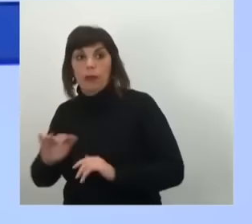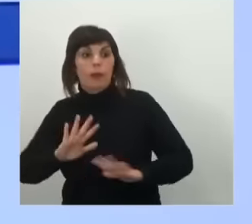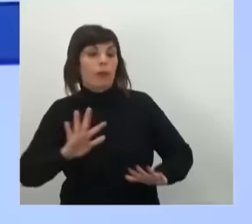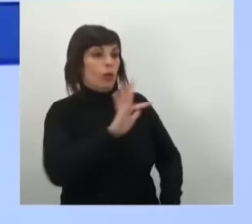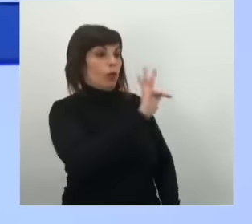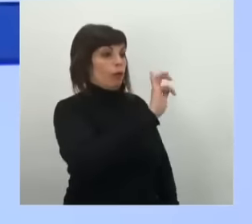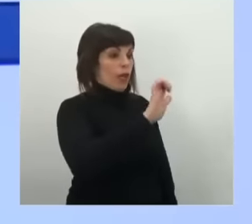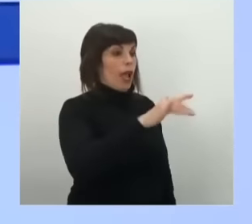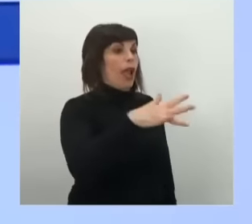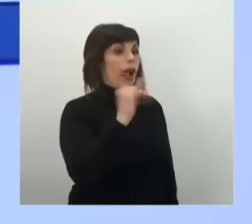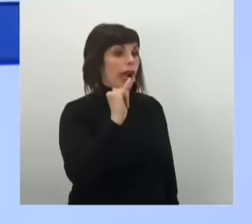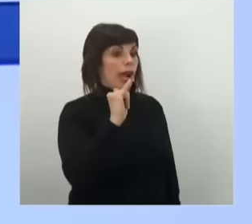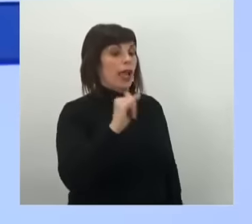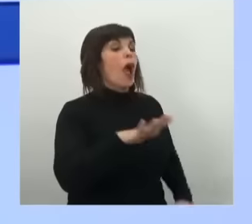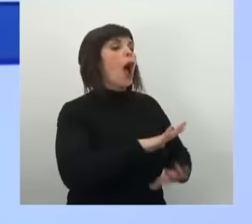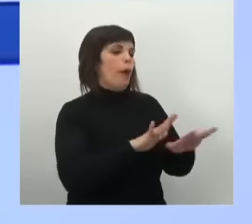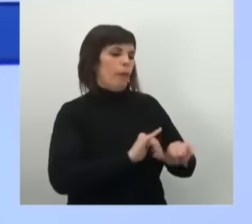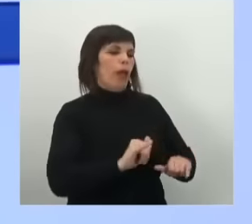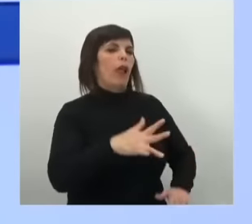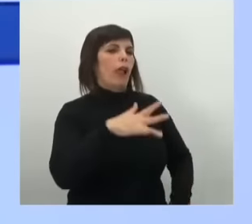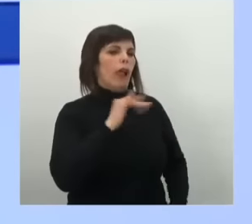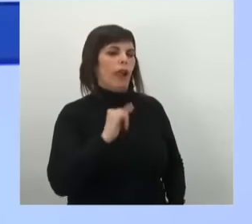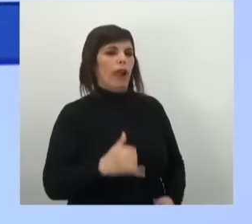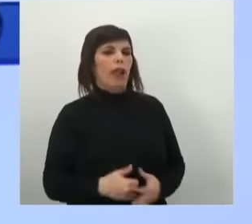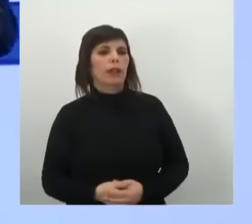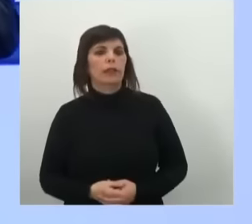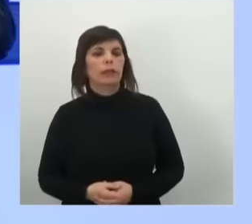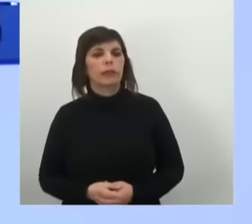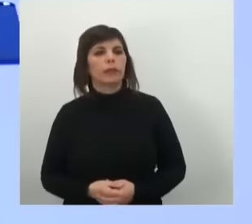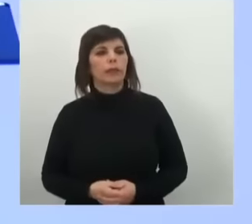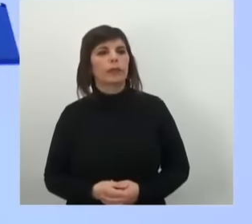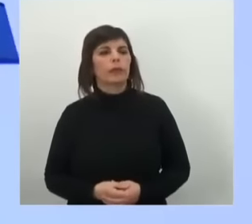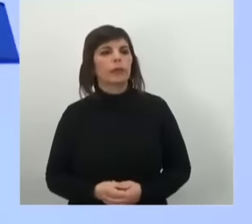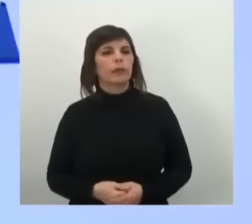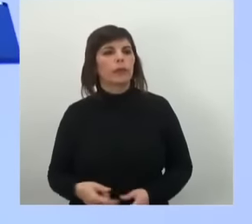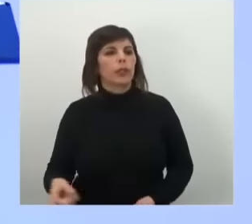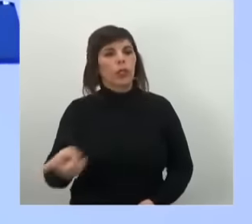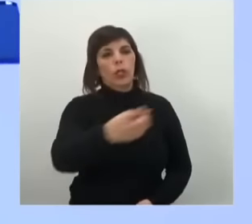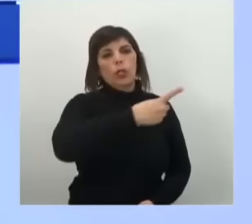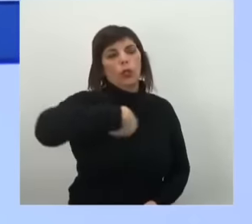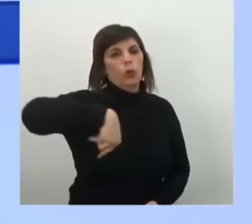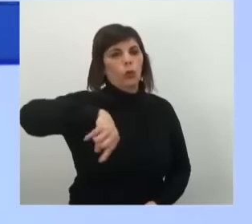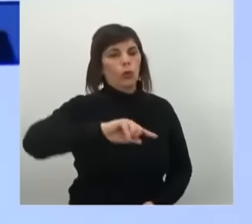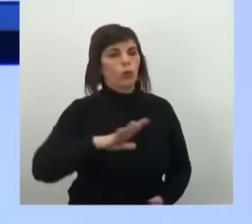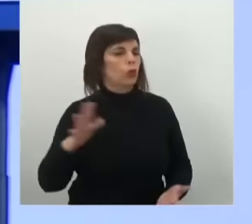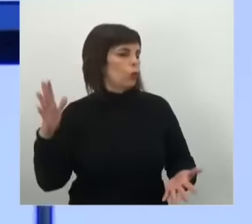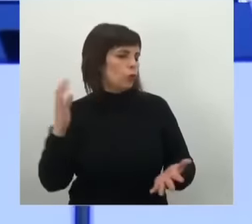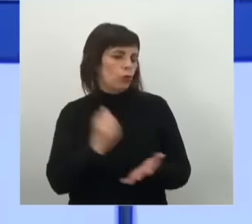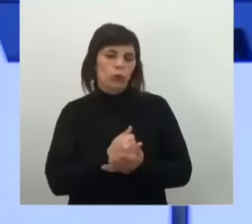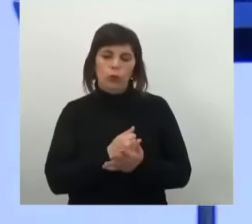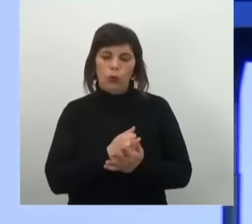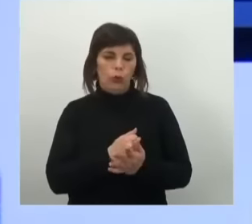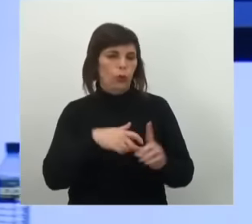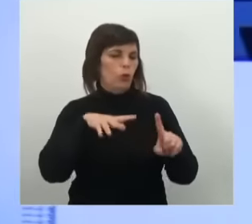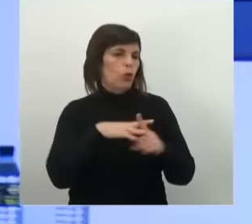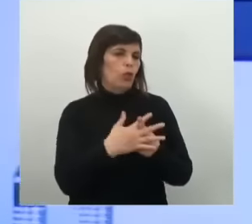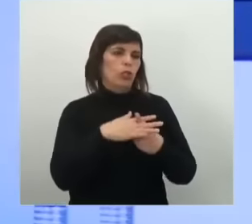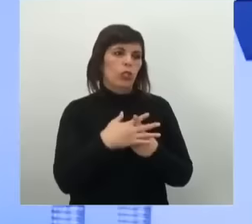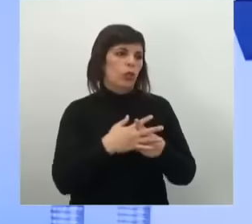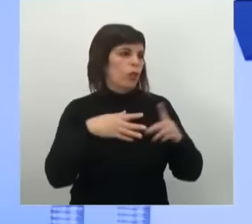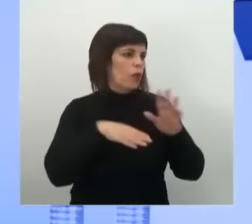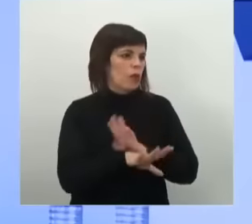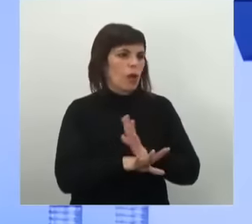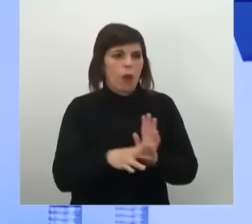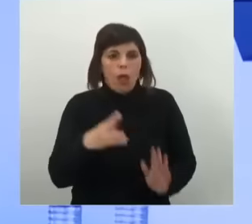fe tienes Paz Por eso todos nosotros sentamos en situaciones donde tenemos te ven cuando